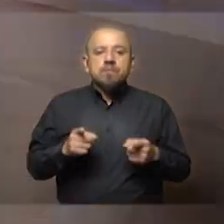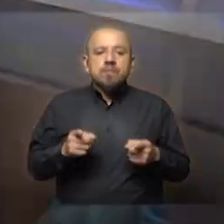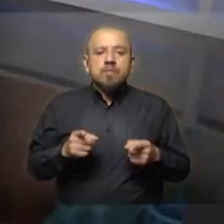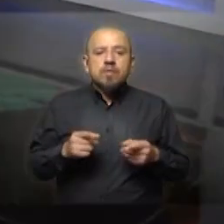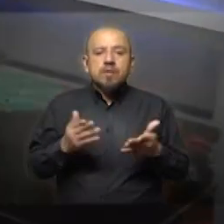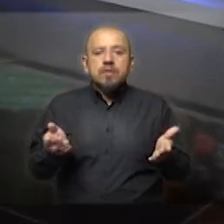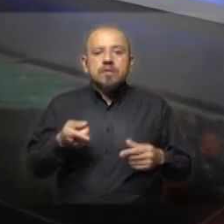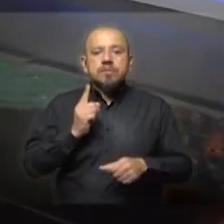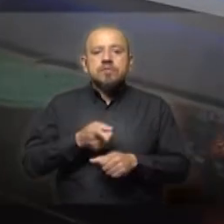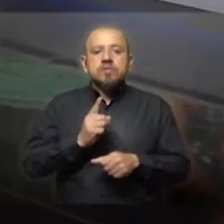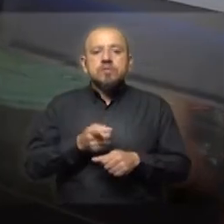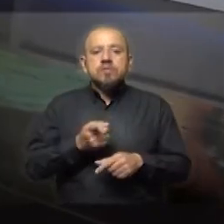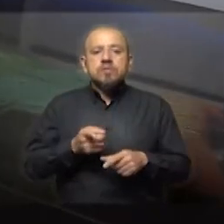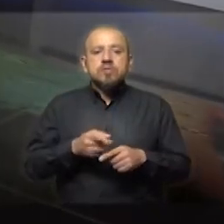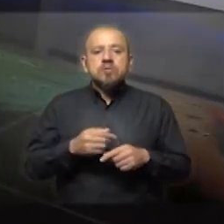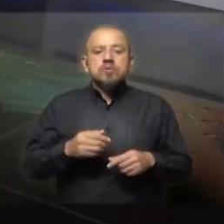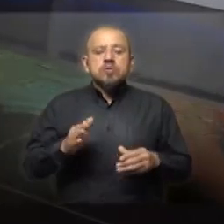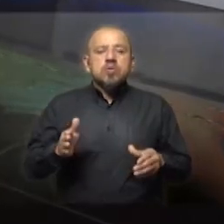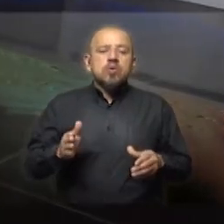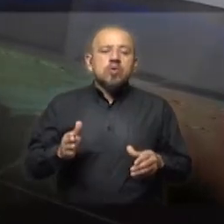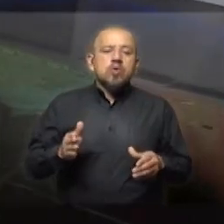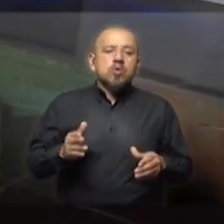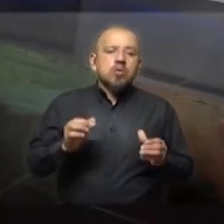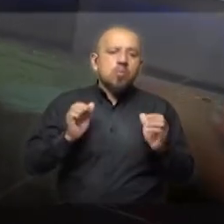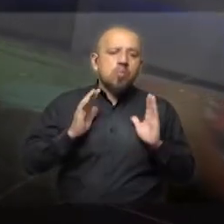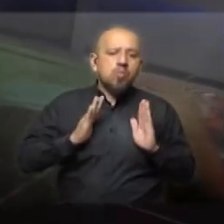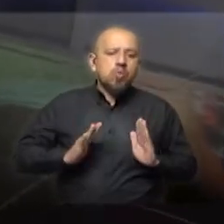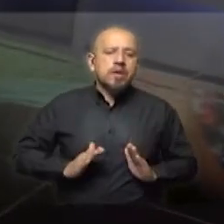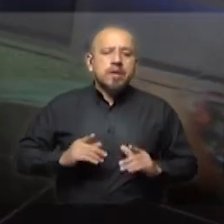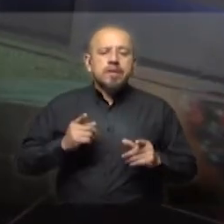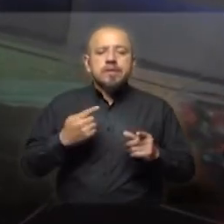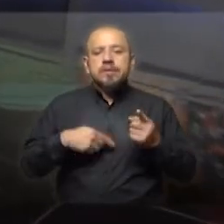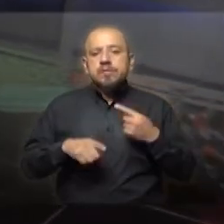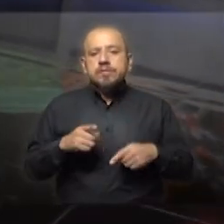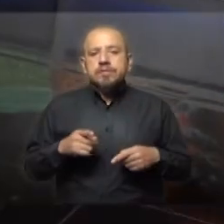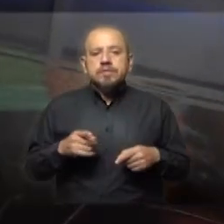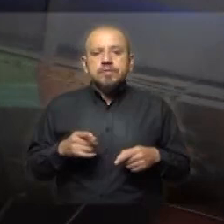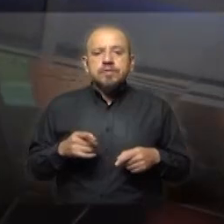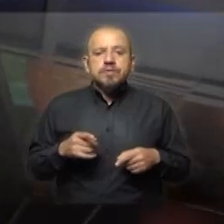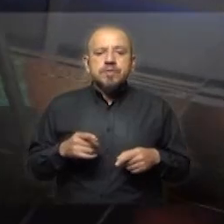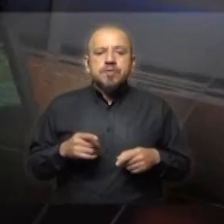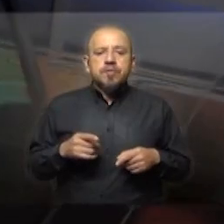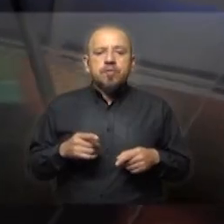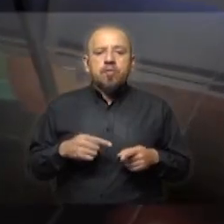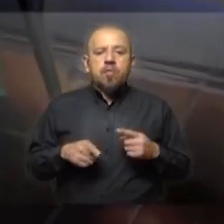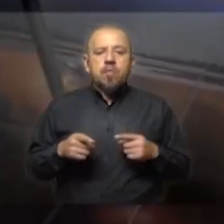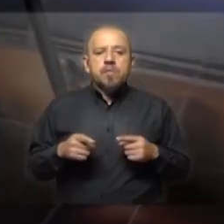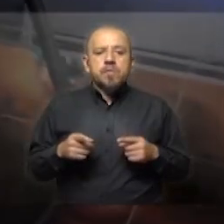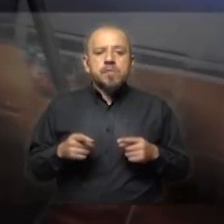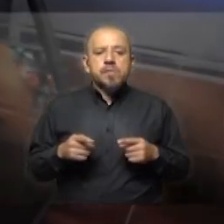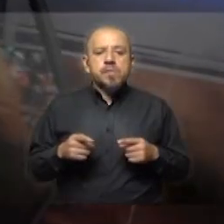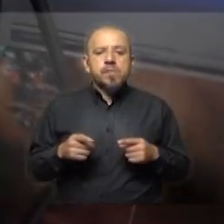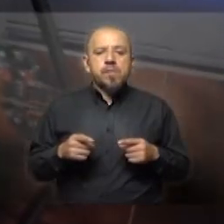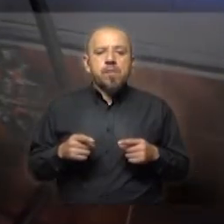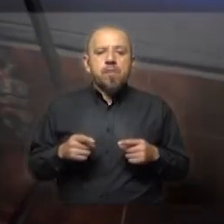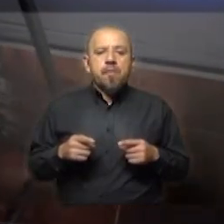obligaciones morales y afectivas diferenciales sí y bueno y ahí este